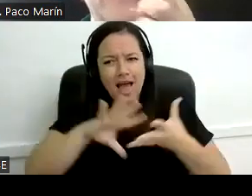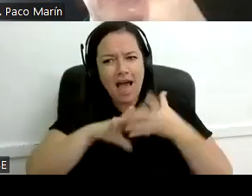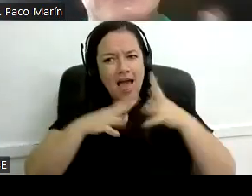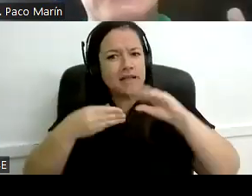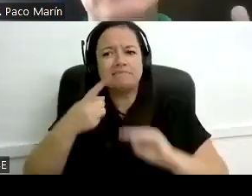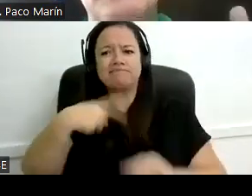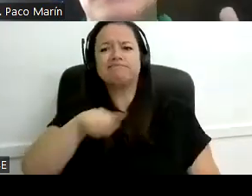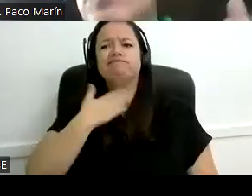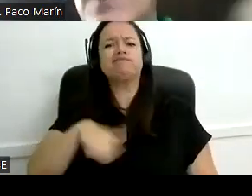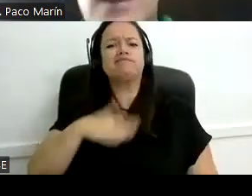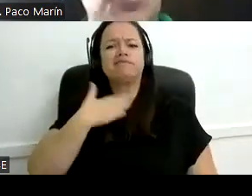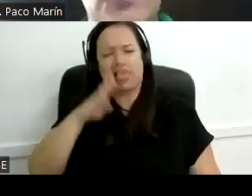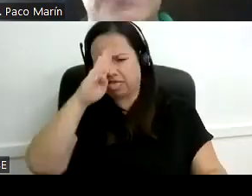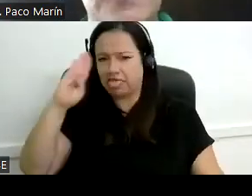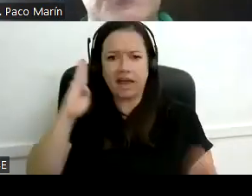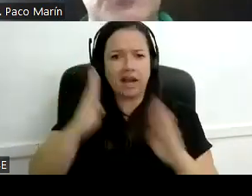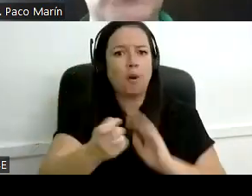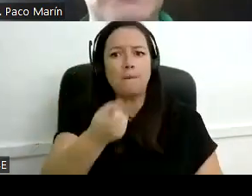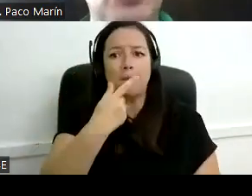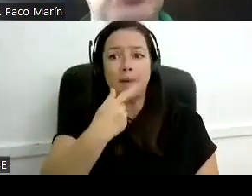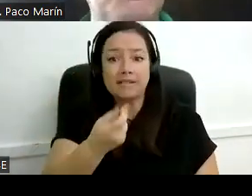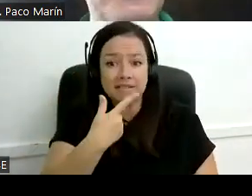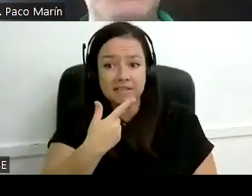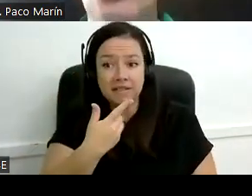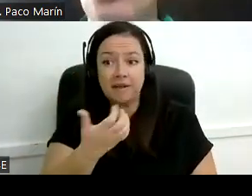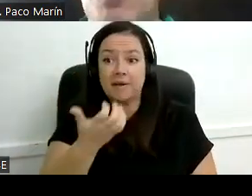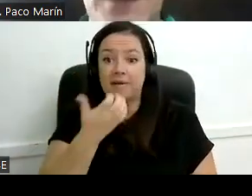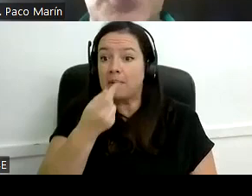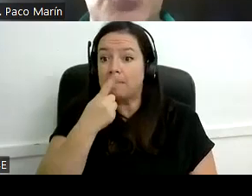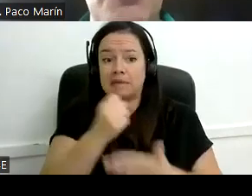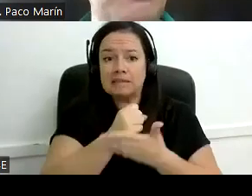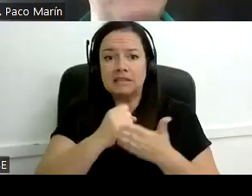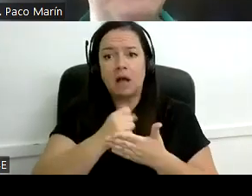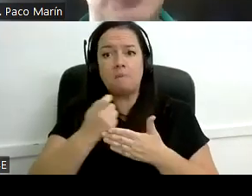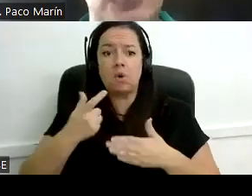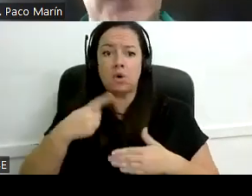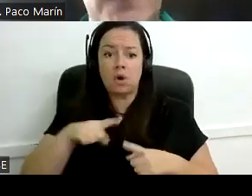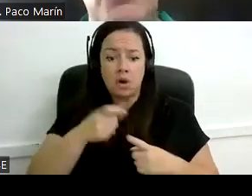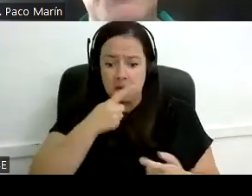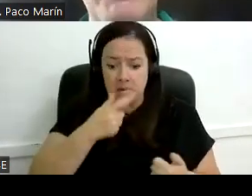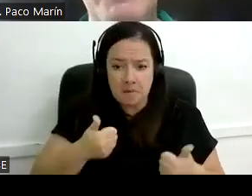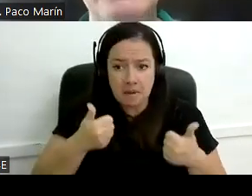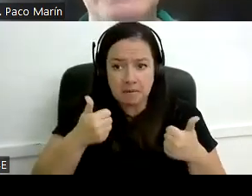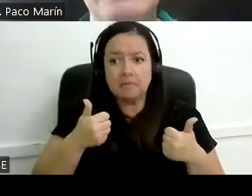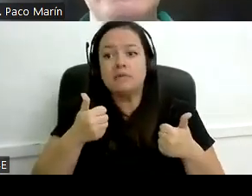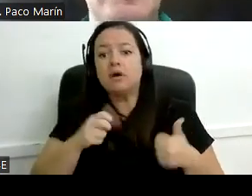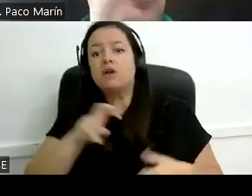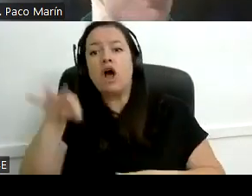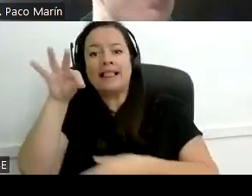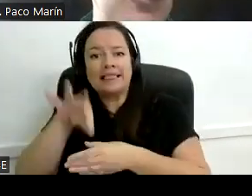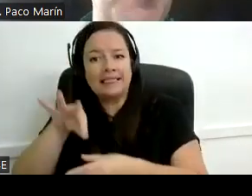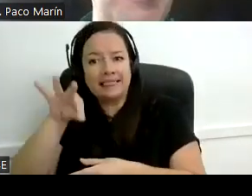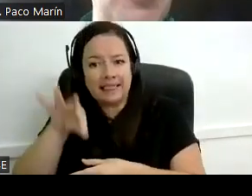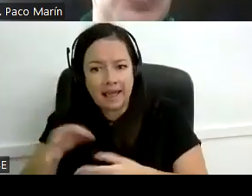bien. Eh, si no nos atrevemos con los medicamentos o si los medicamentos no funcionan, a veces asociamos alguna droga vegetal,